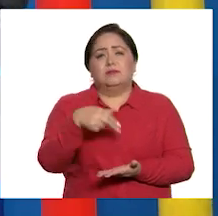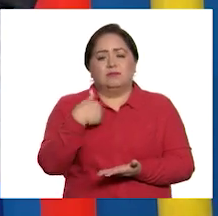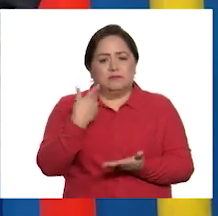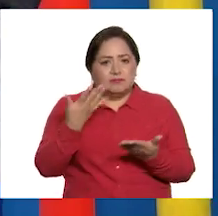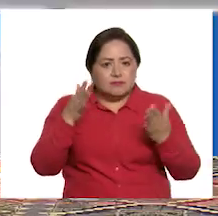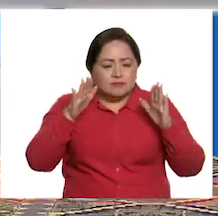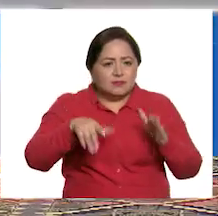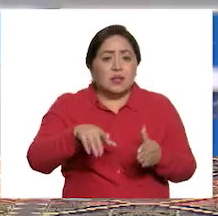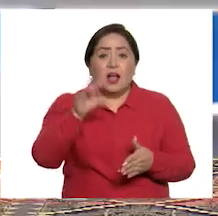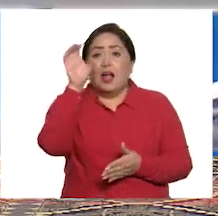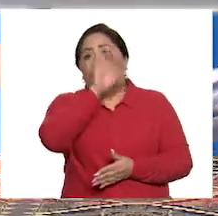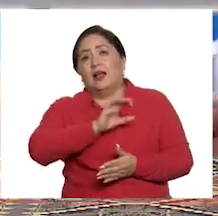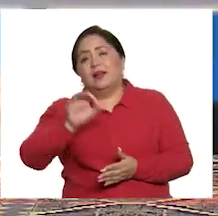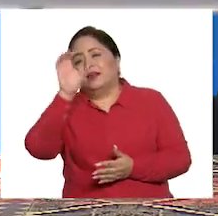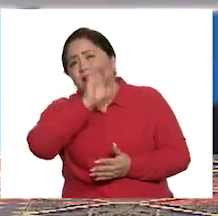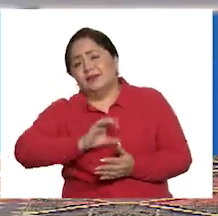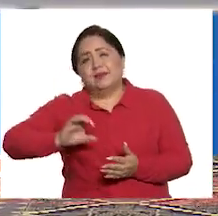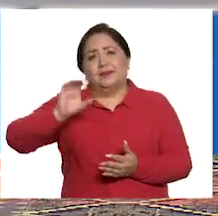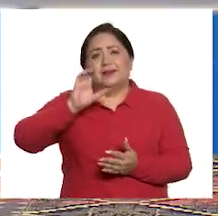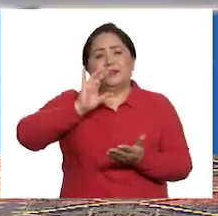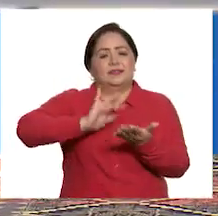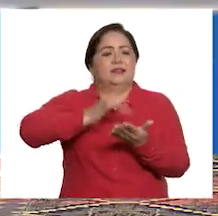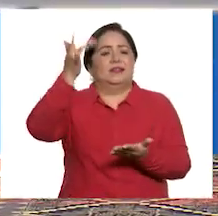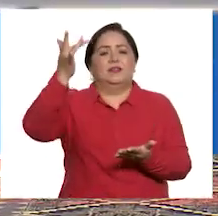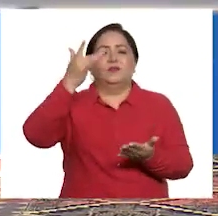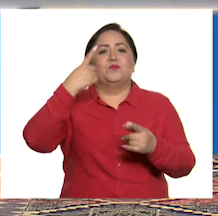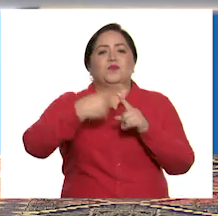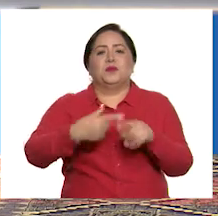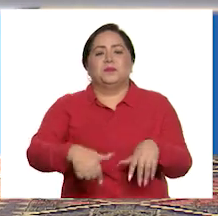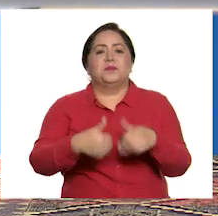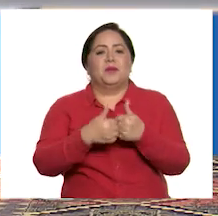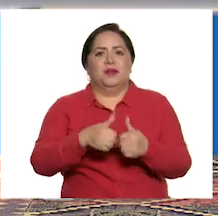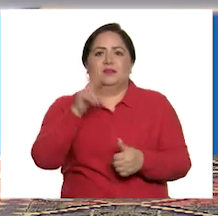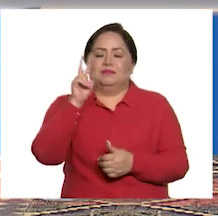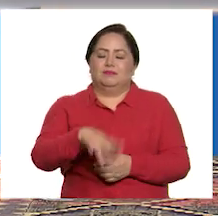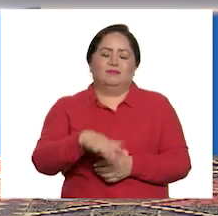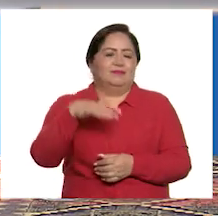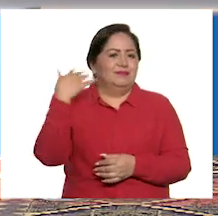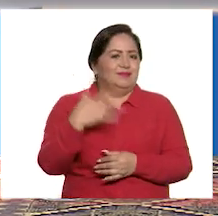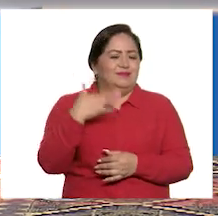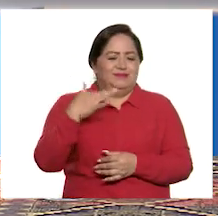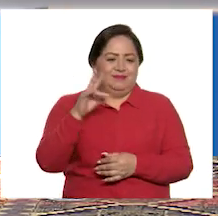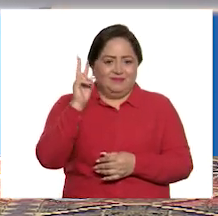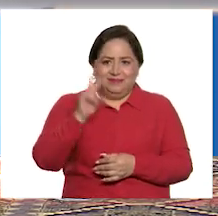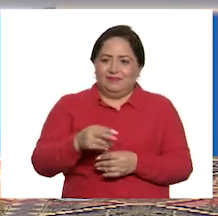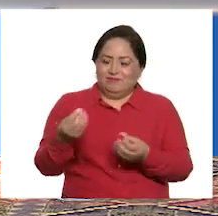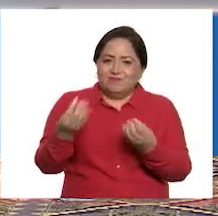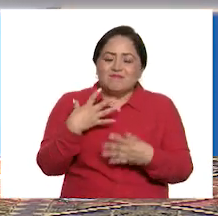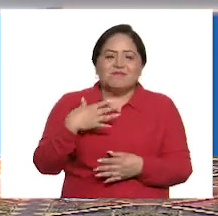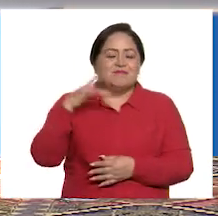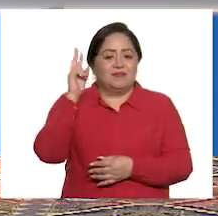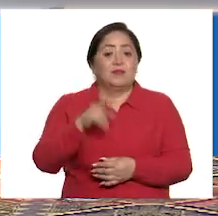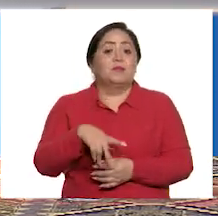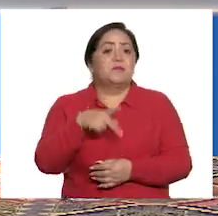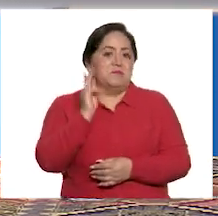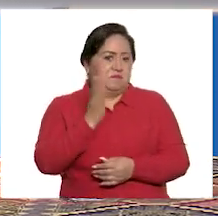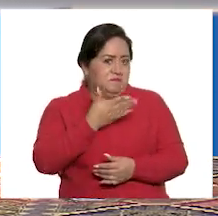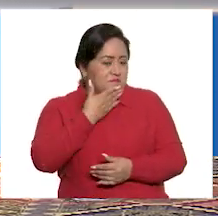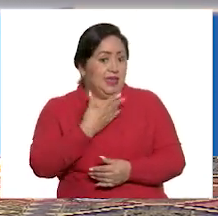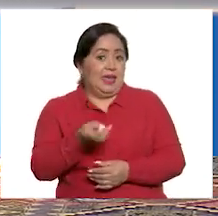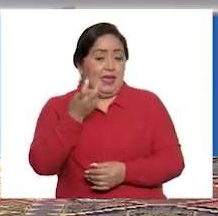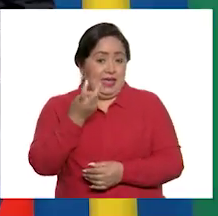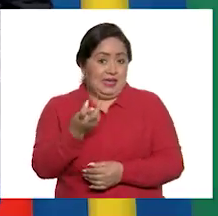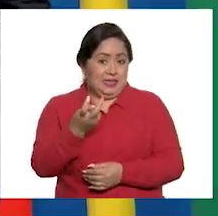calor. A ver. ¡Calor, calor! Gracias por mi pan. ¡Qué detallazo, maestro! ¡Qué detallazo! Muy bien.